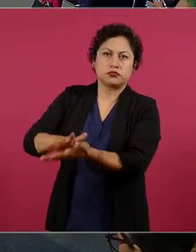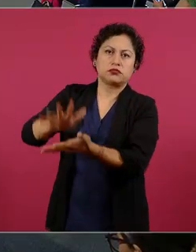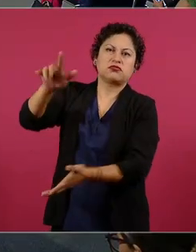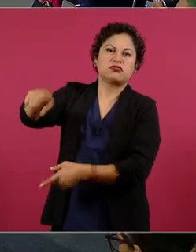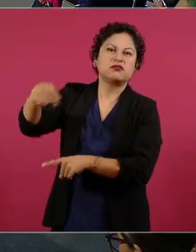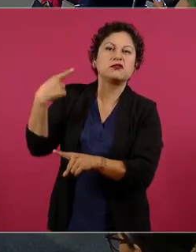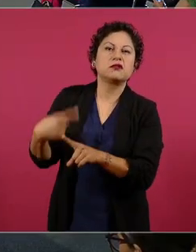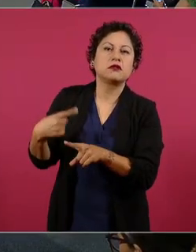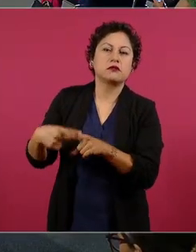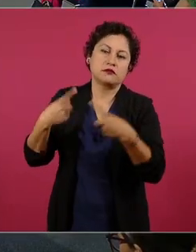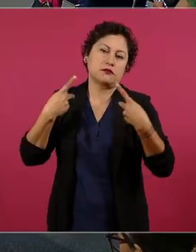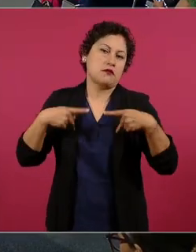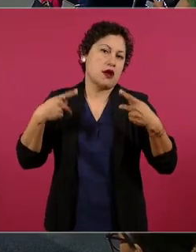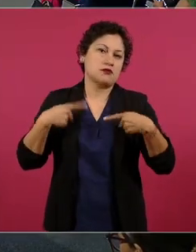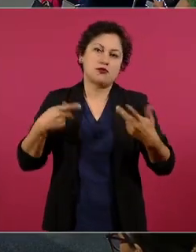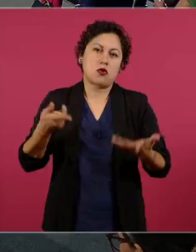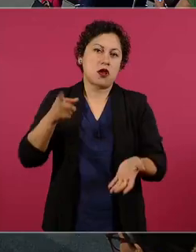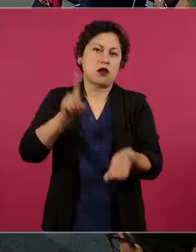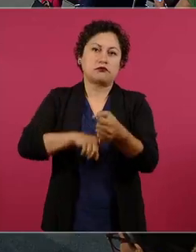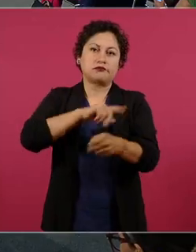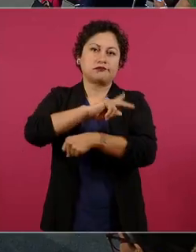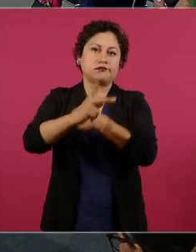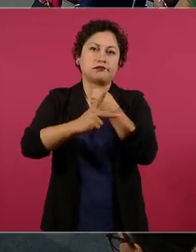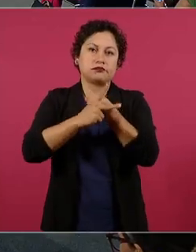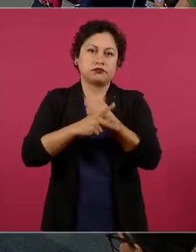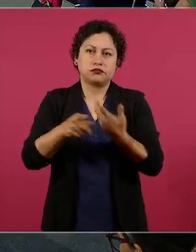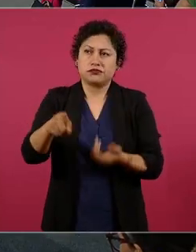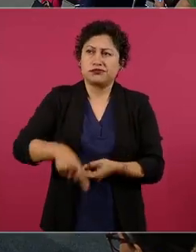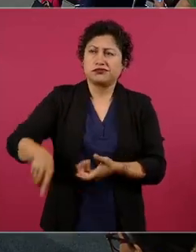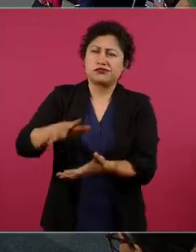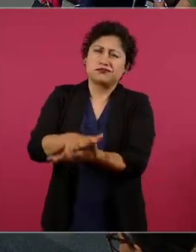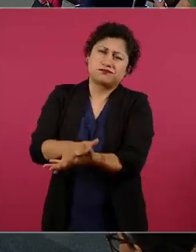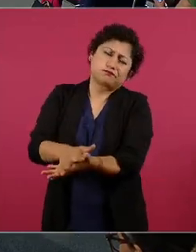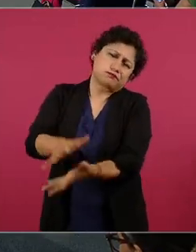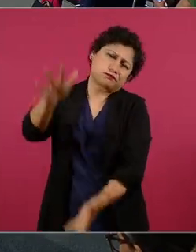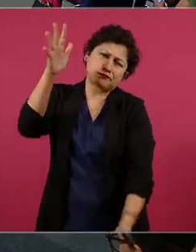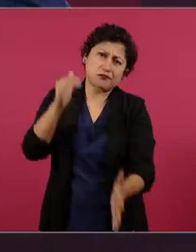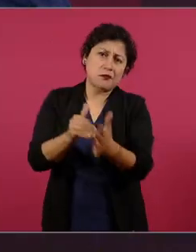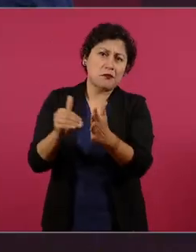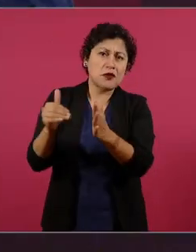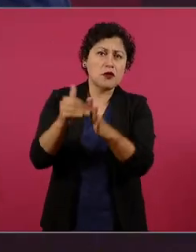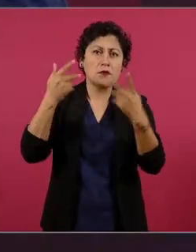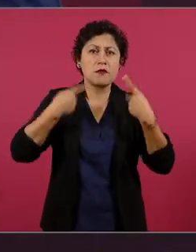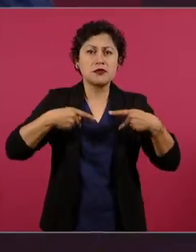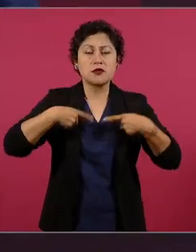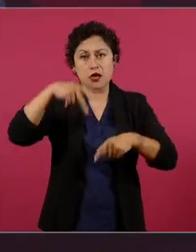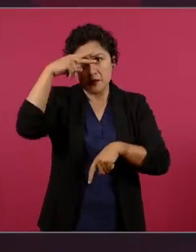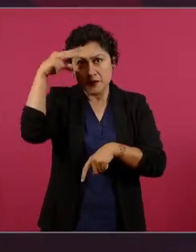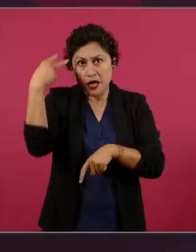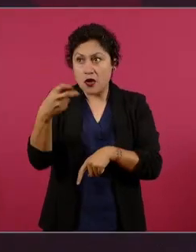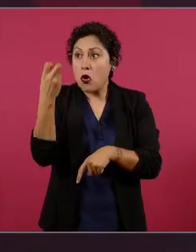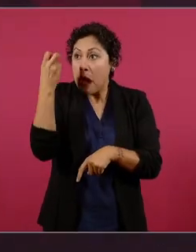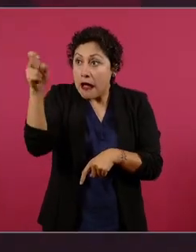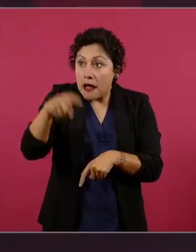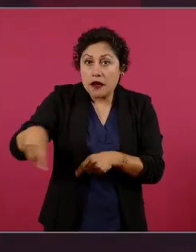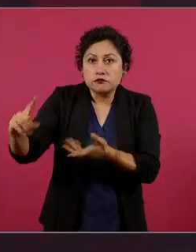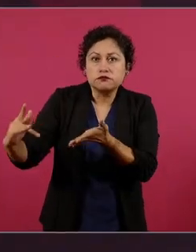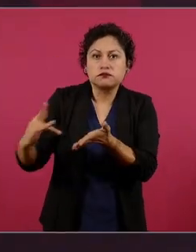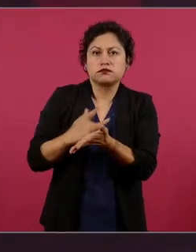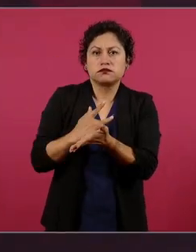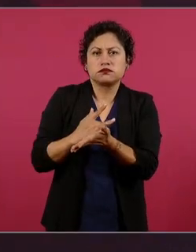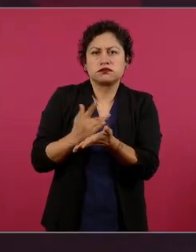de la gente, millones de mexicanos. Claro que, ¿para qué queremos más?